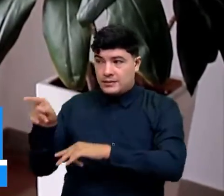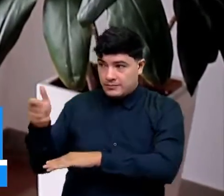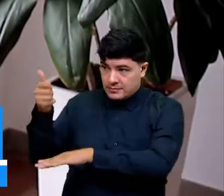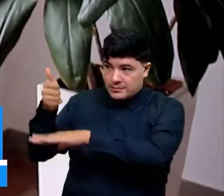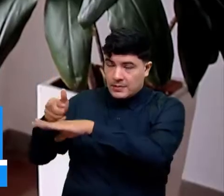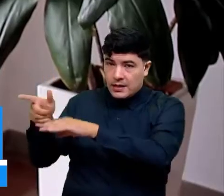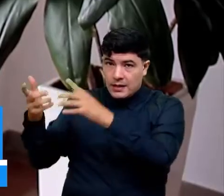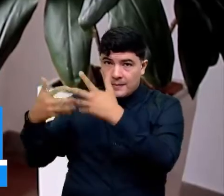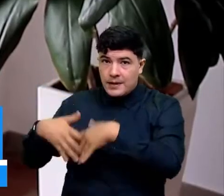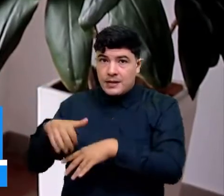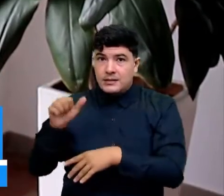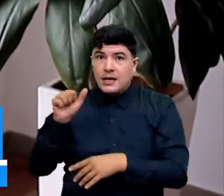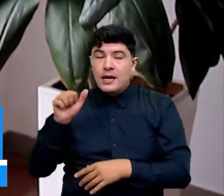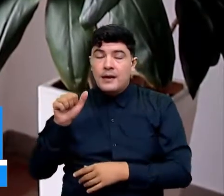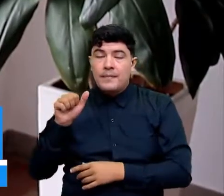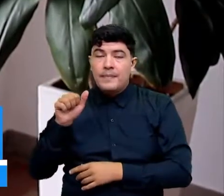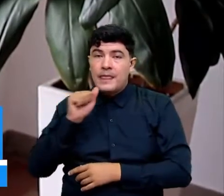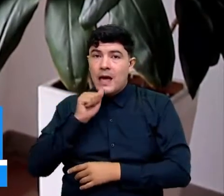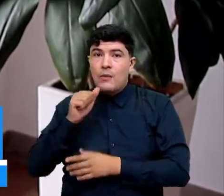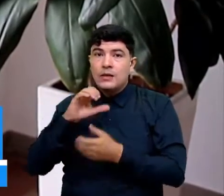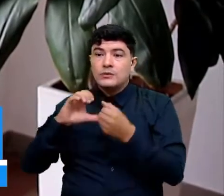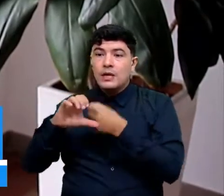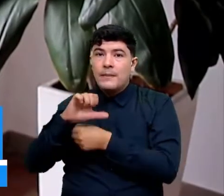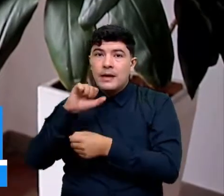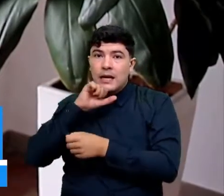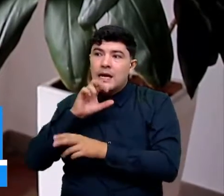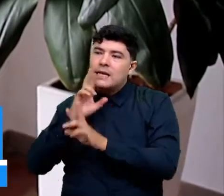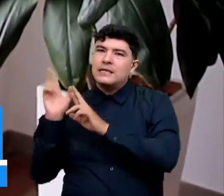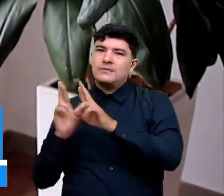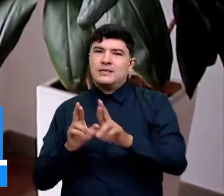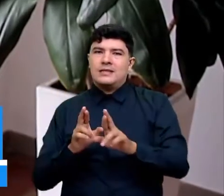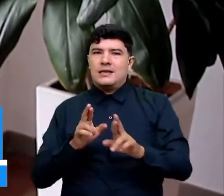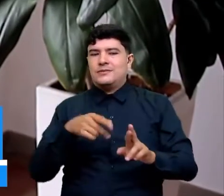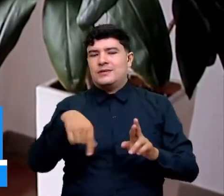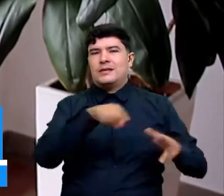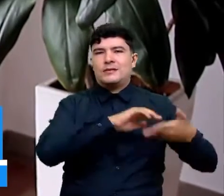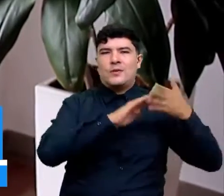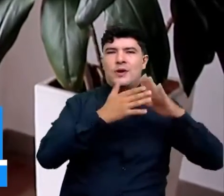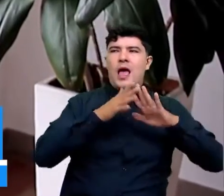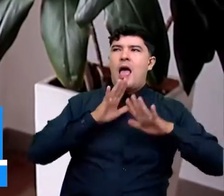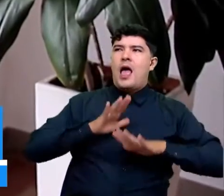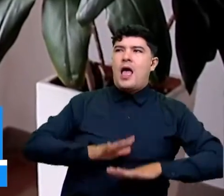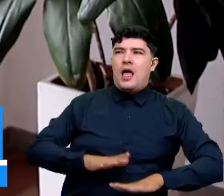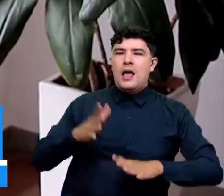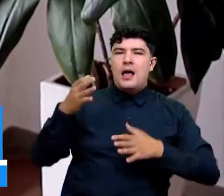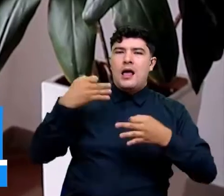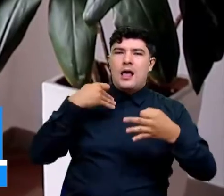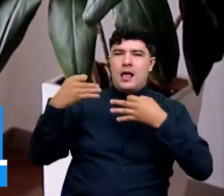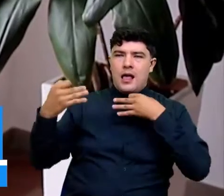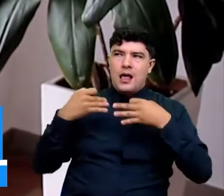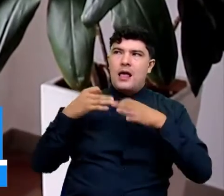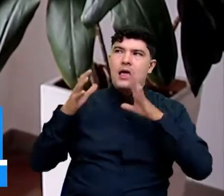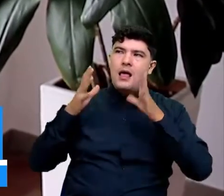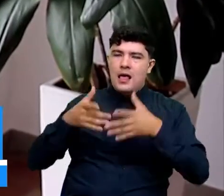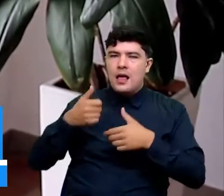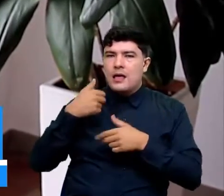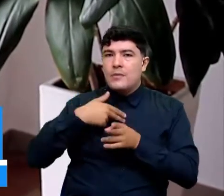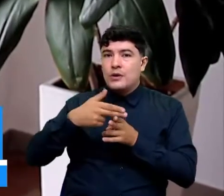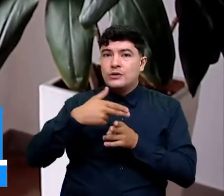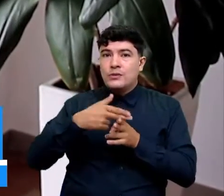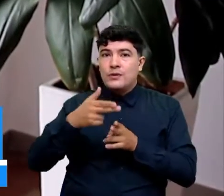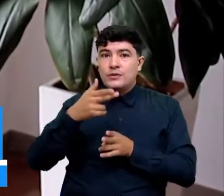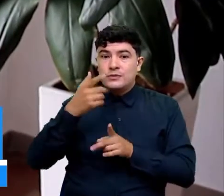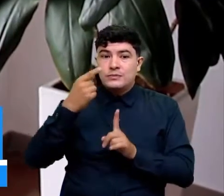de la empresa Aguas de Barranca Bermeja para que la comunidad tenga tranquilidad frente a este importante proyecto que se espera sea entregado en los